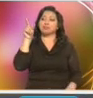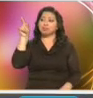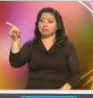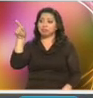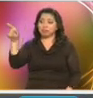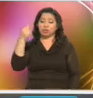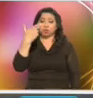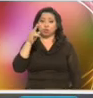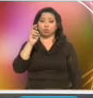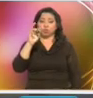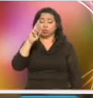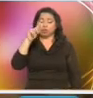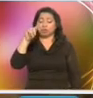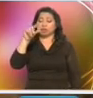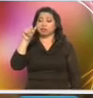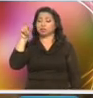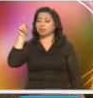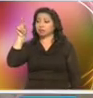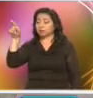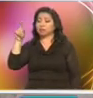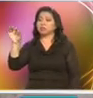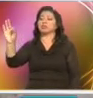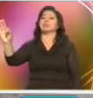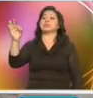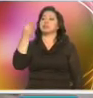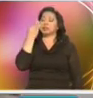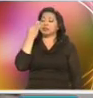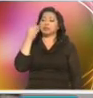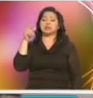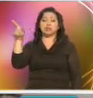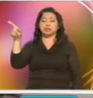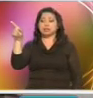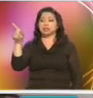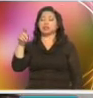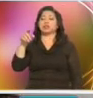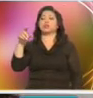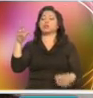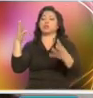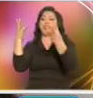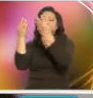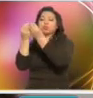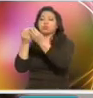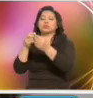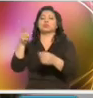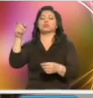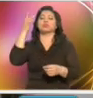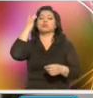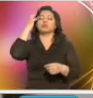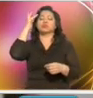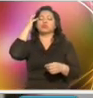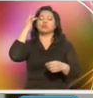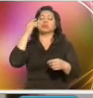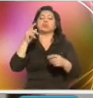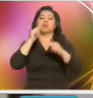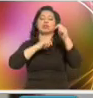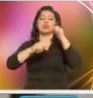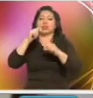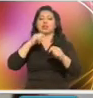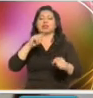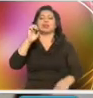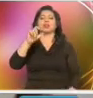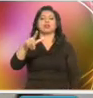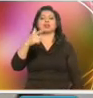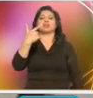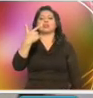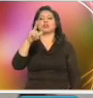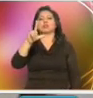va a traicionar Huerta, yo ya lo vi, se reúne con Félix Díaz, además se reunía en una pastelería muy famosa que se llama El Globo, que estaba